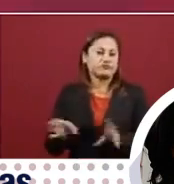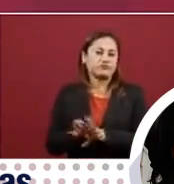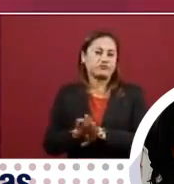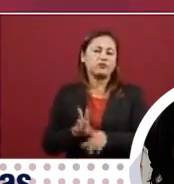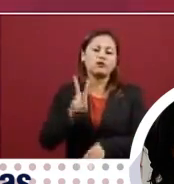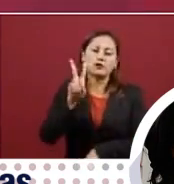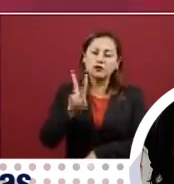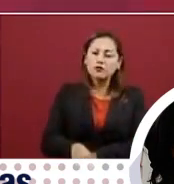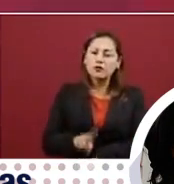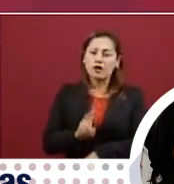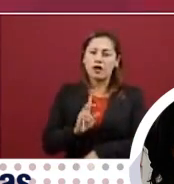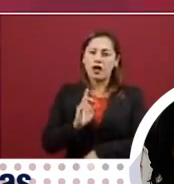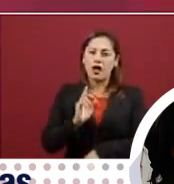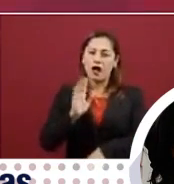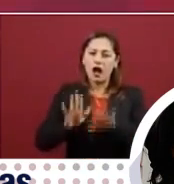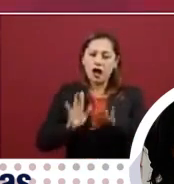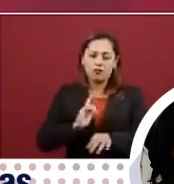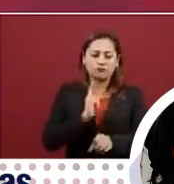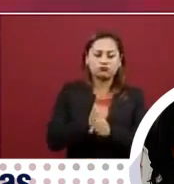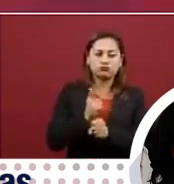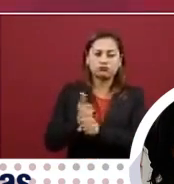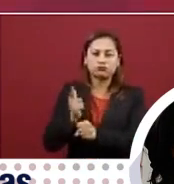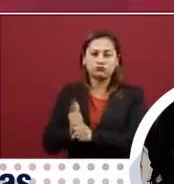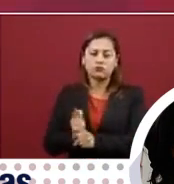en esa medida tendría que rendir cuentas y